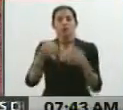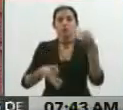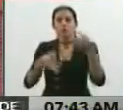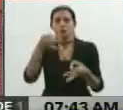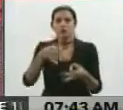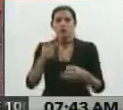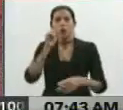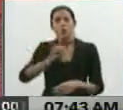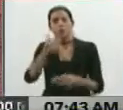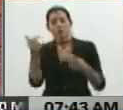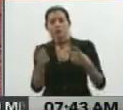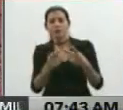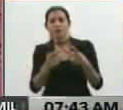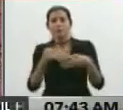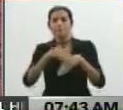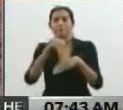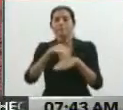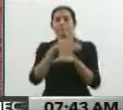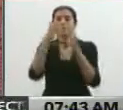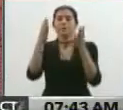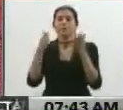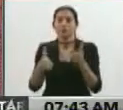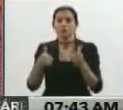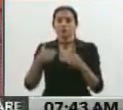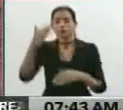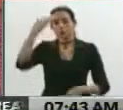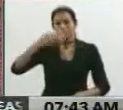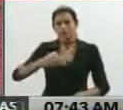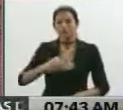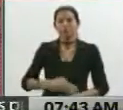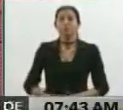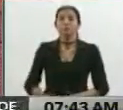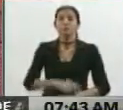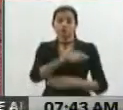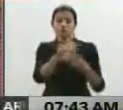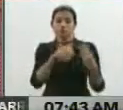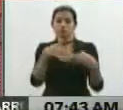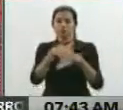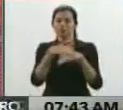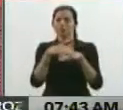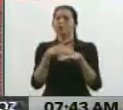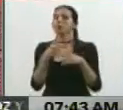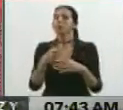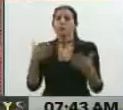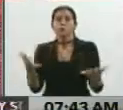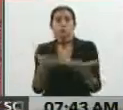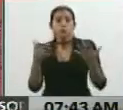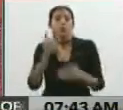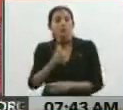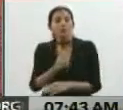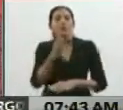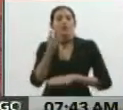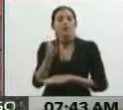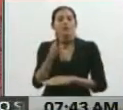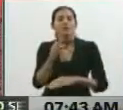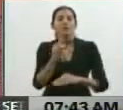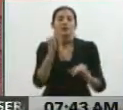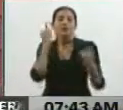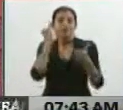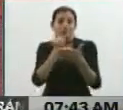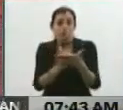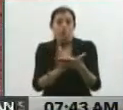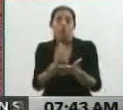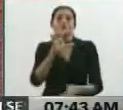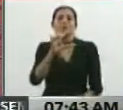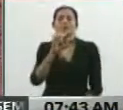general reverol y el general este padrino es impulsará que tienes que acudir al censo ahora bien hay otro